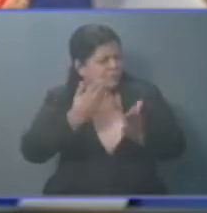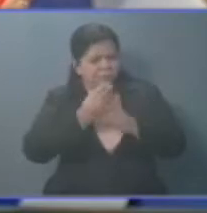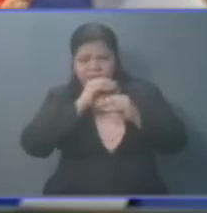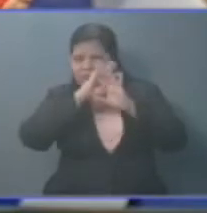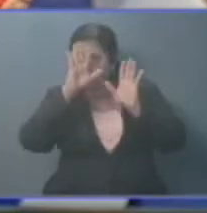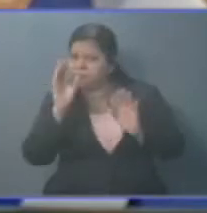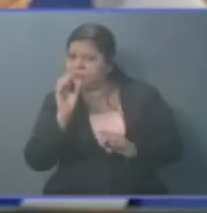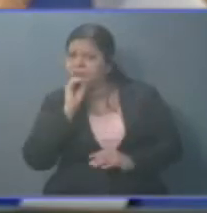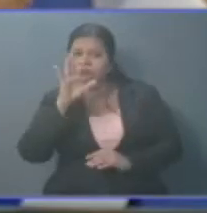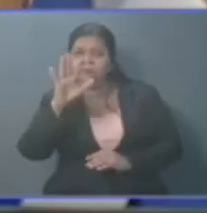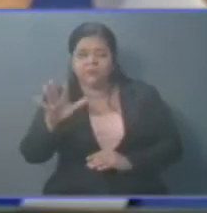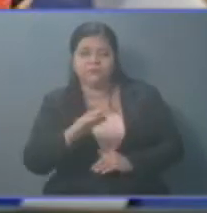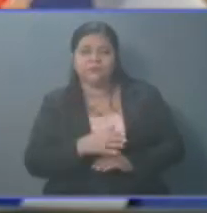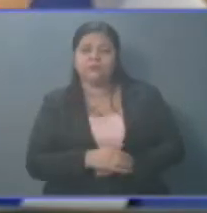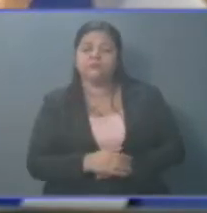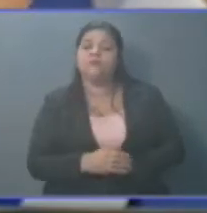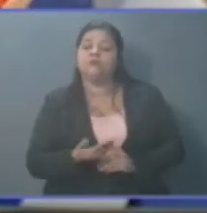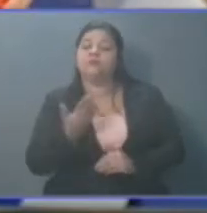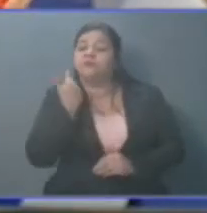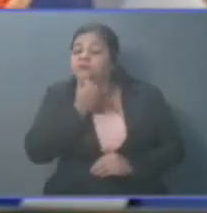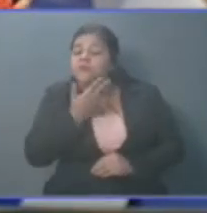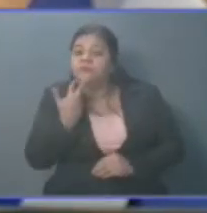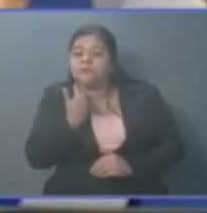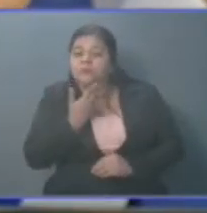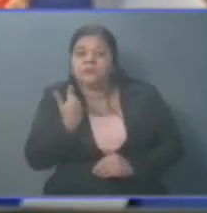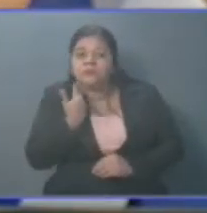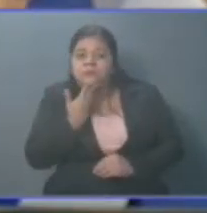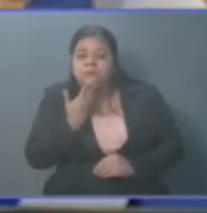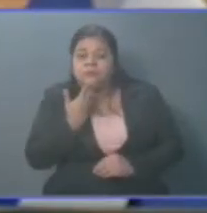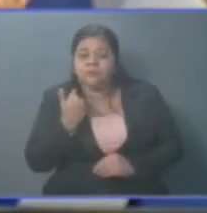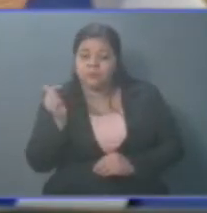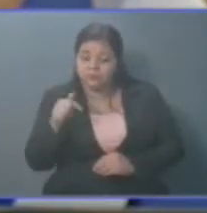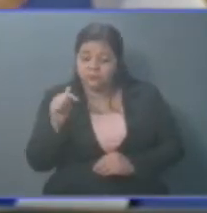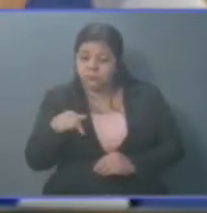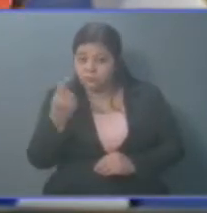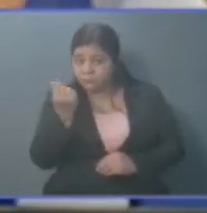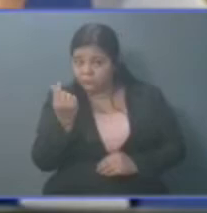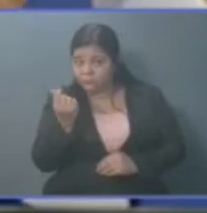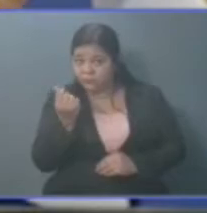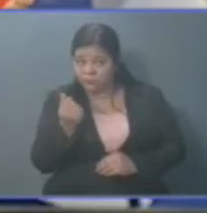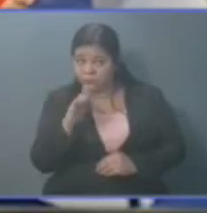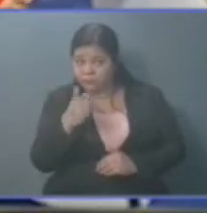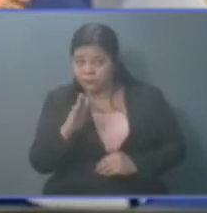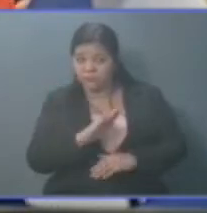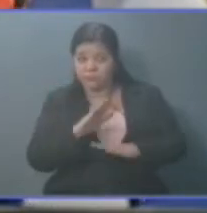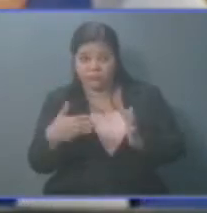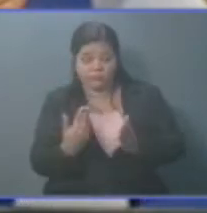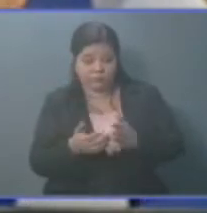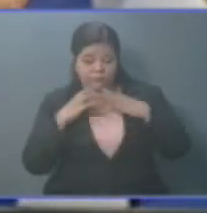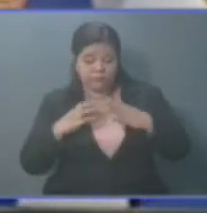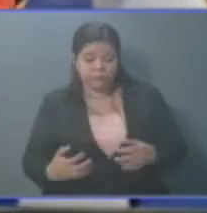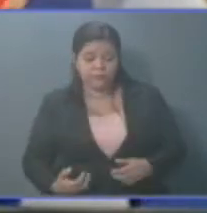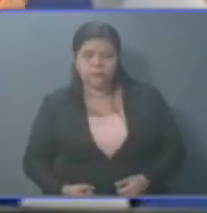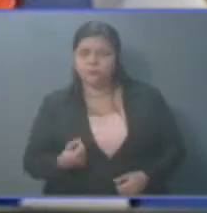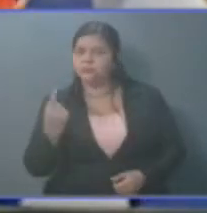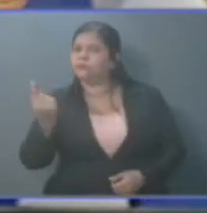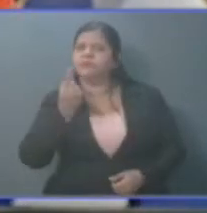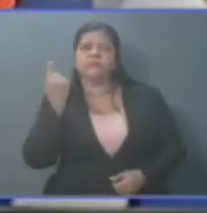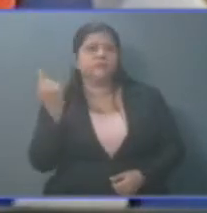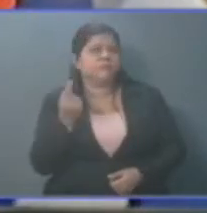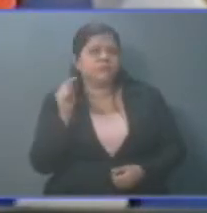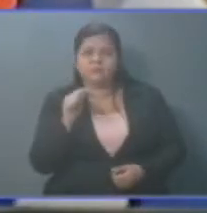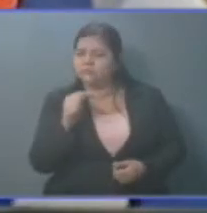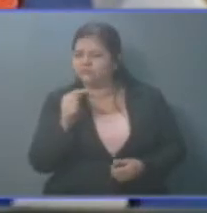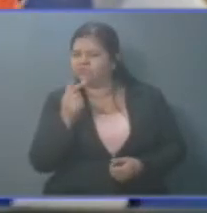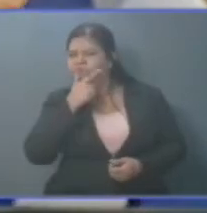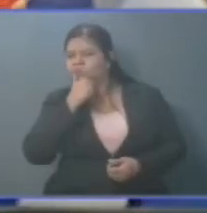claridad que lo que está ocurriendo con el manejo de los fondos públicos en el gobierno no solamente es